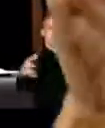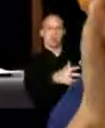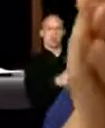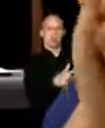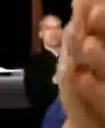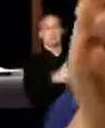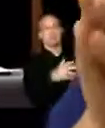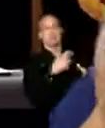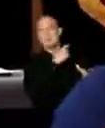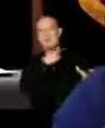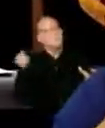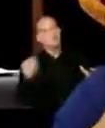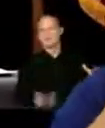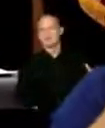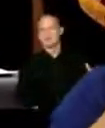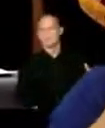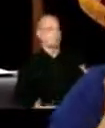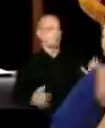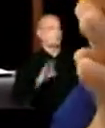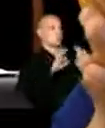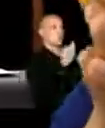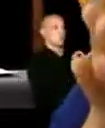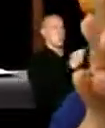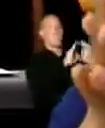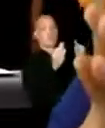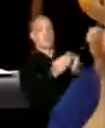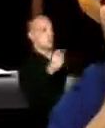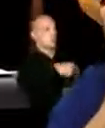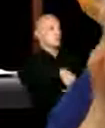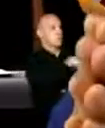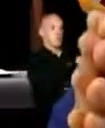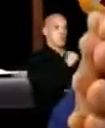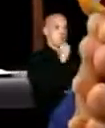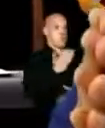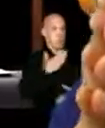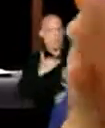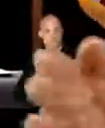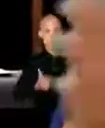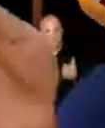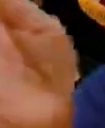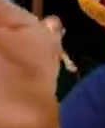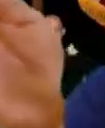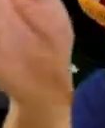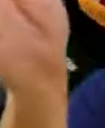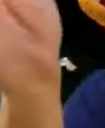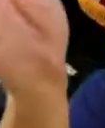domingos, lockdown, cierre completo, exceptuando